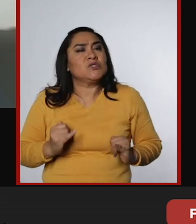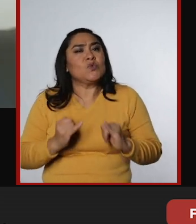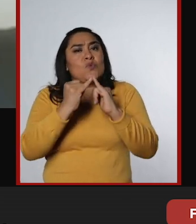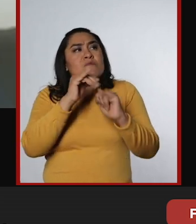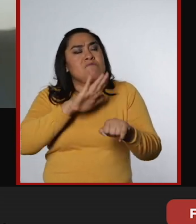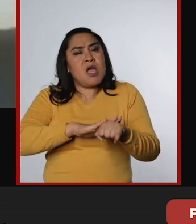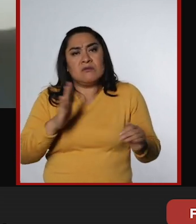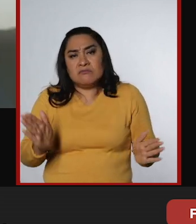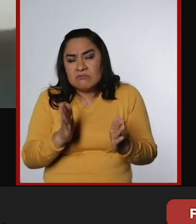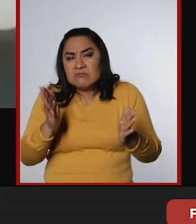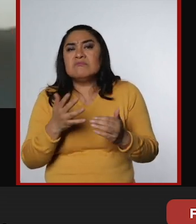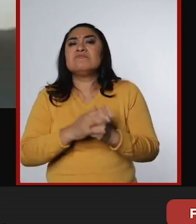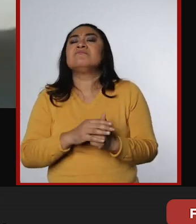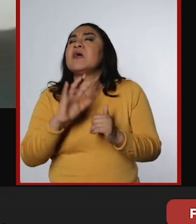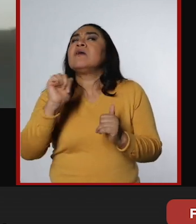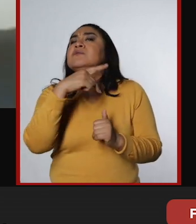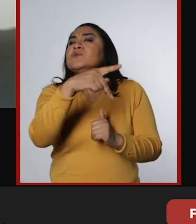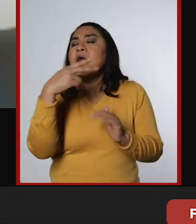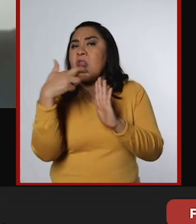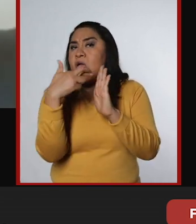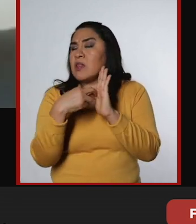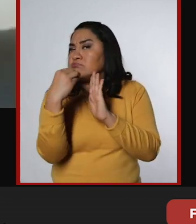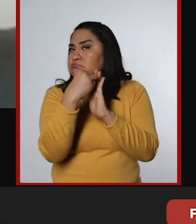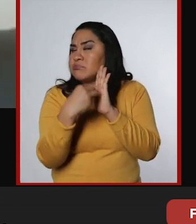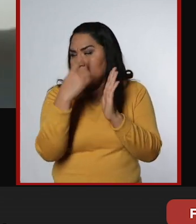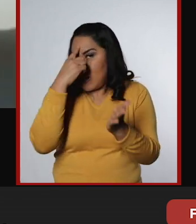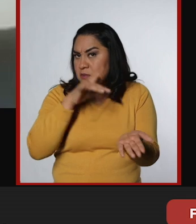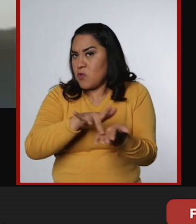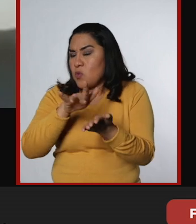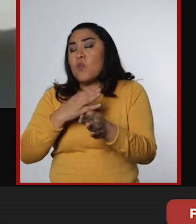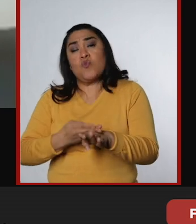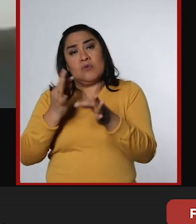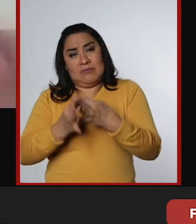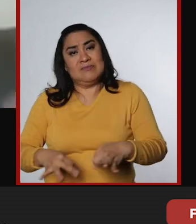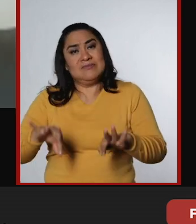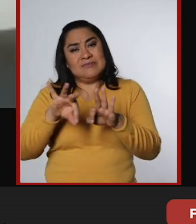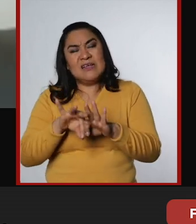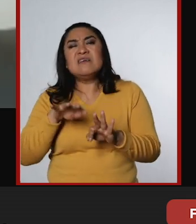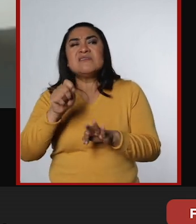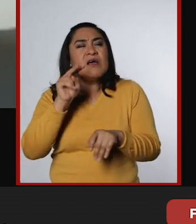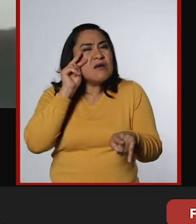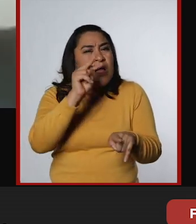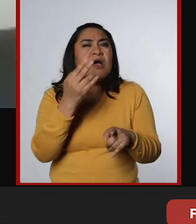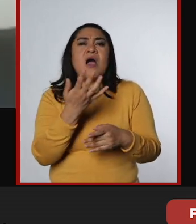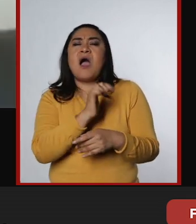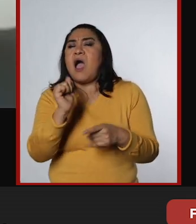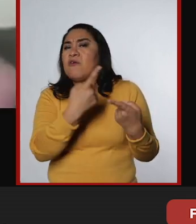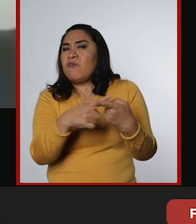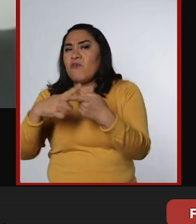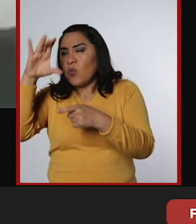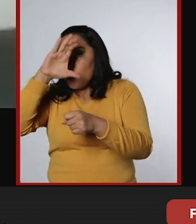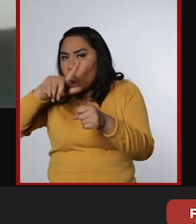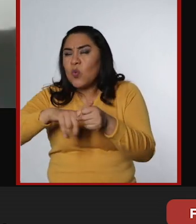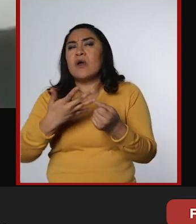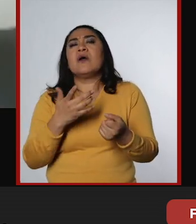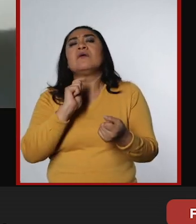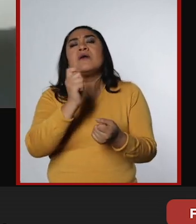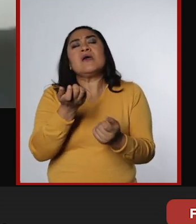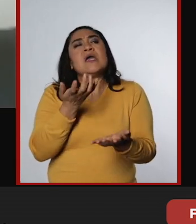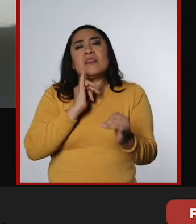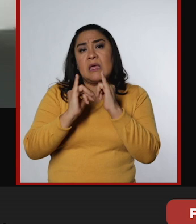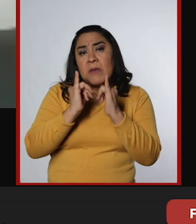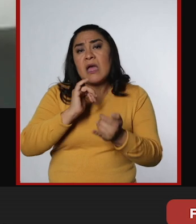este país, políticas públicas distintas que tienen que ver con las diferentes culturas, que tienen que ver con la interpretación,